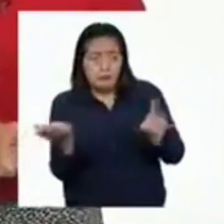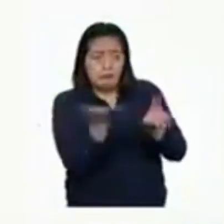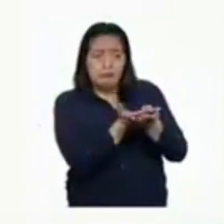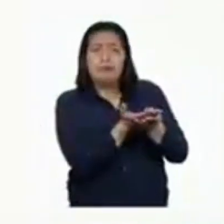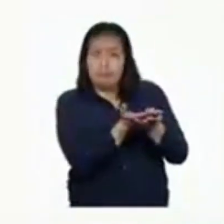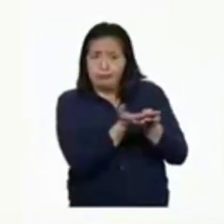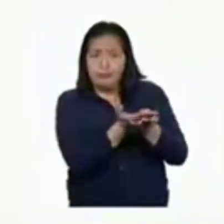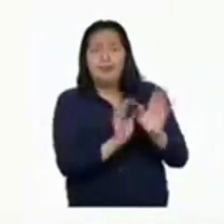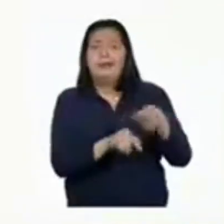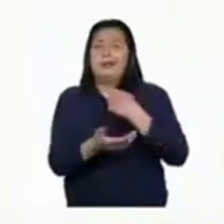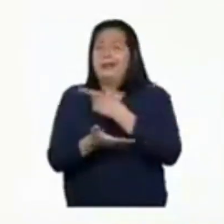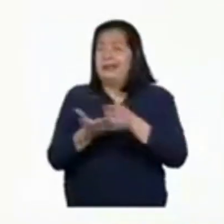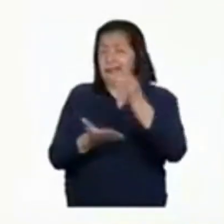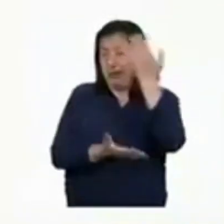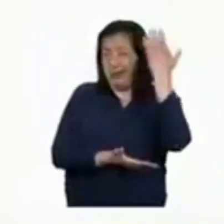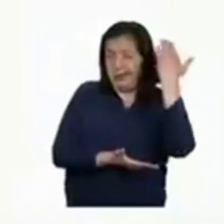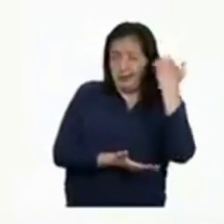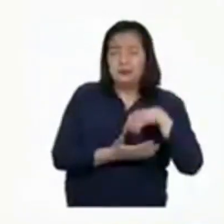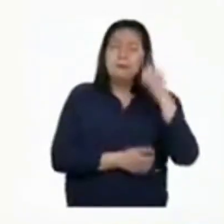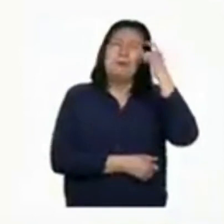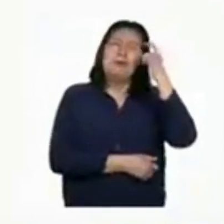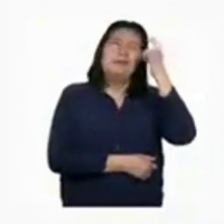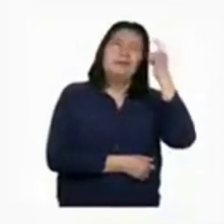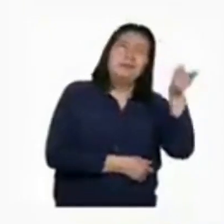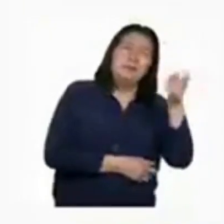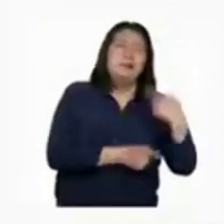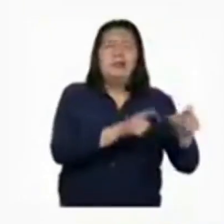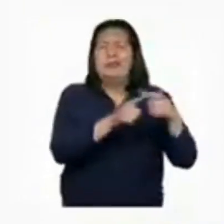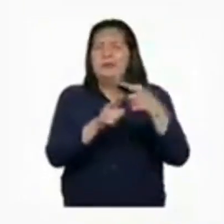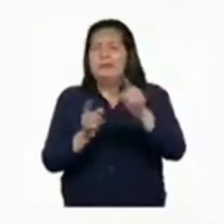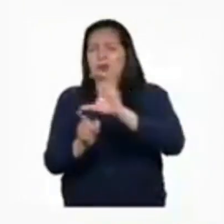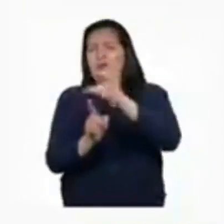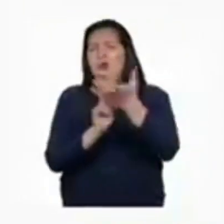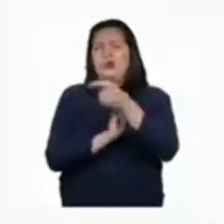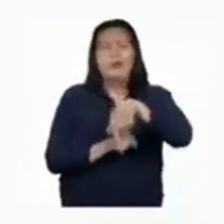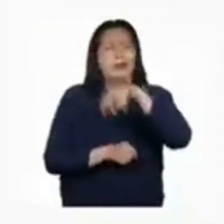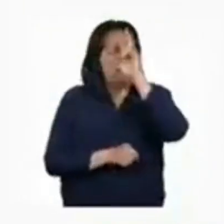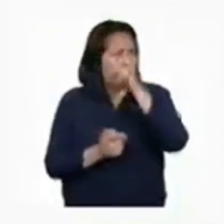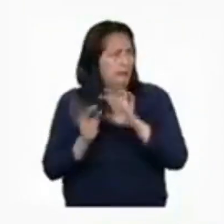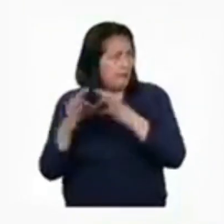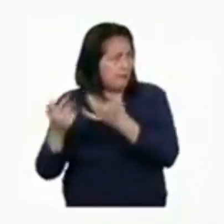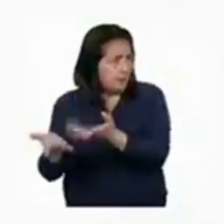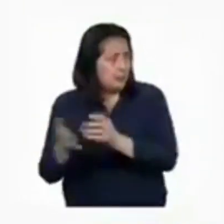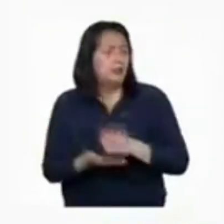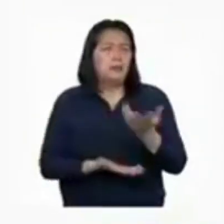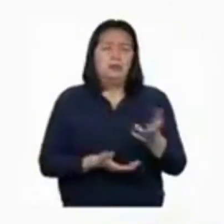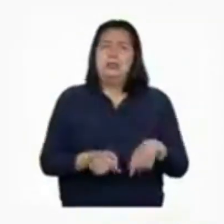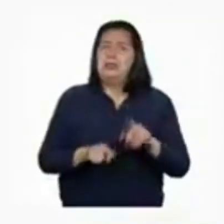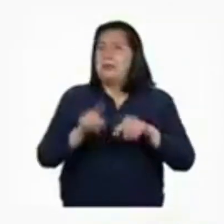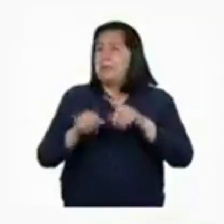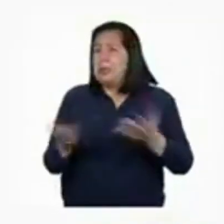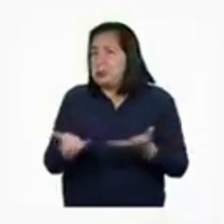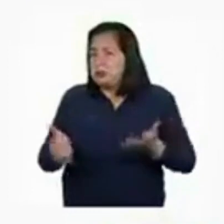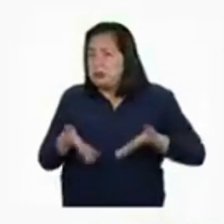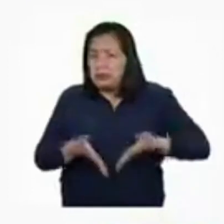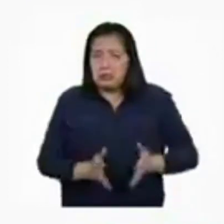tu portafolio. Durante las semanas anteriores también reflexionamos sobre la diversidad cultural que existe en nuestra familia. Según los lugares de origen